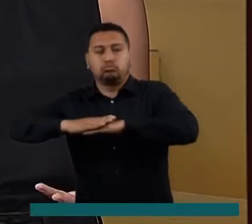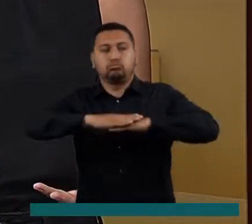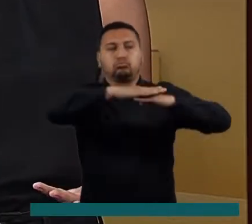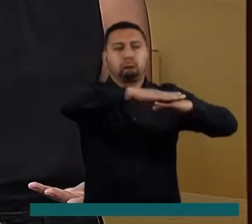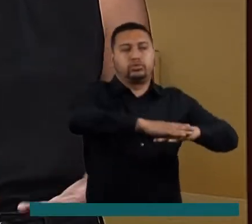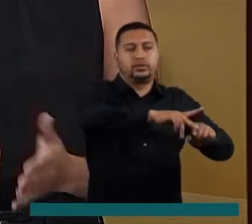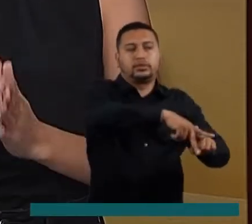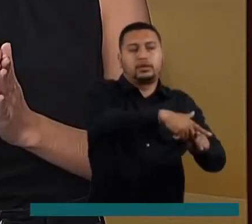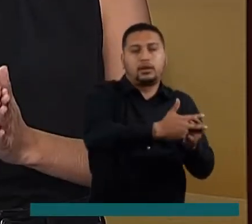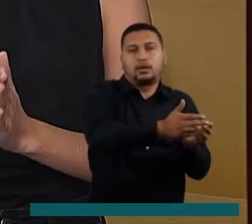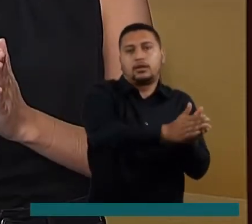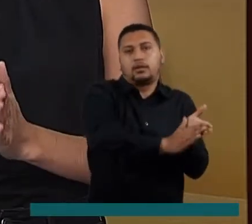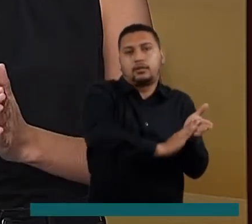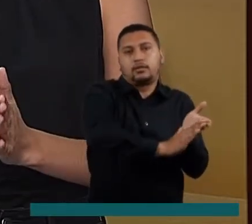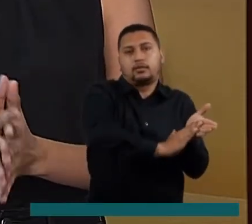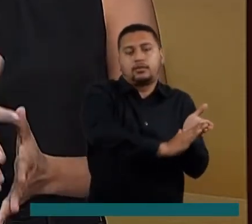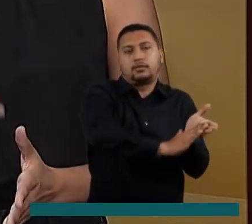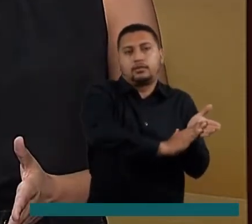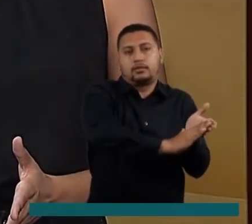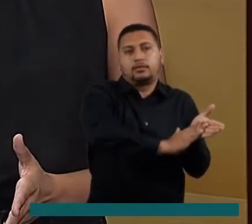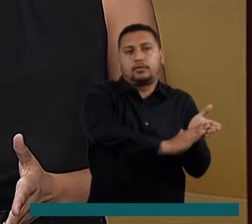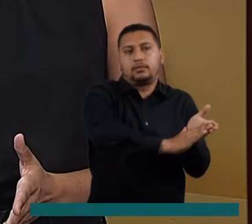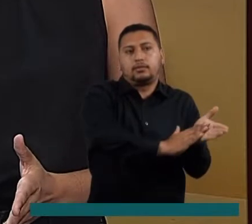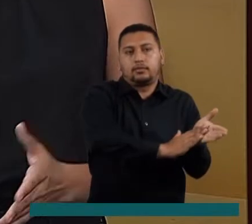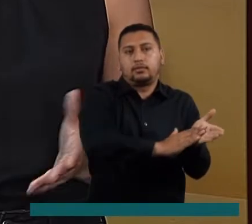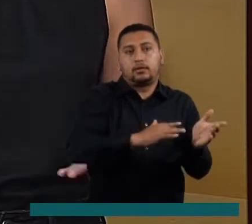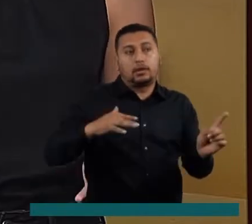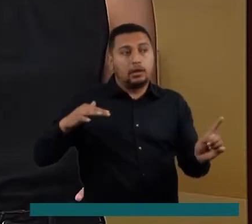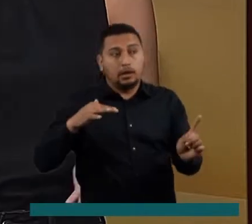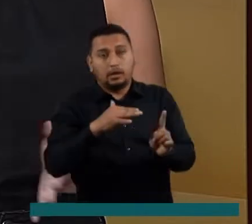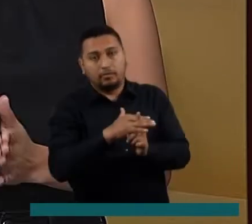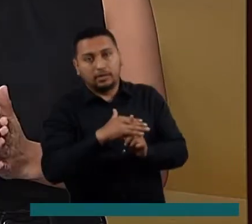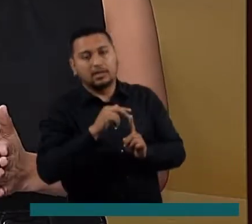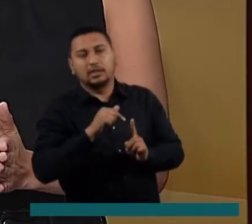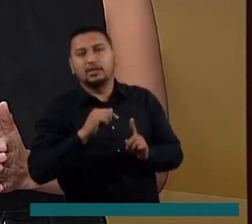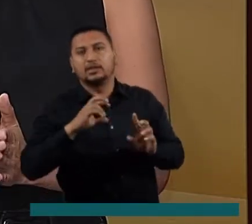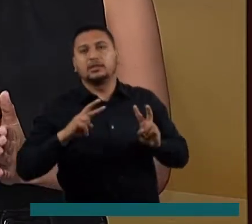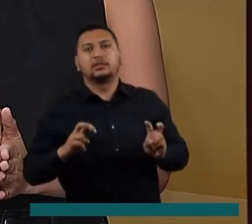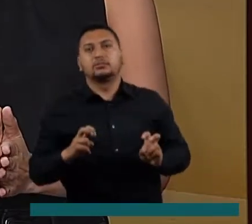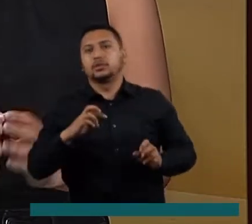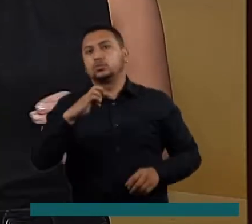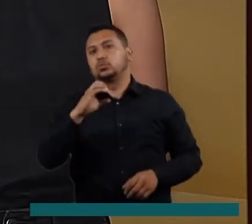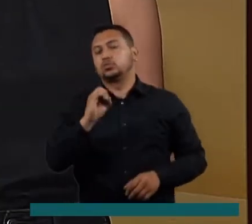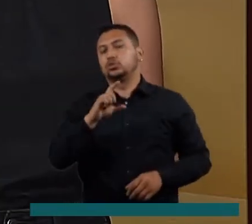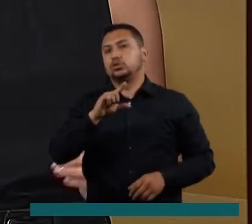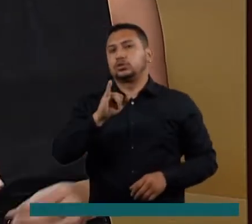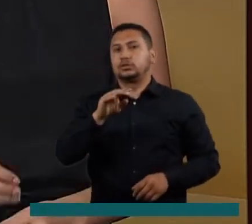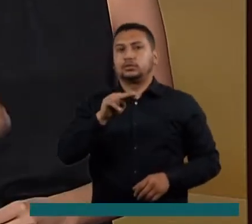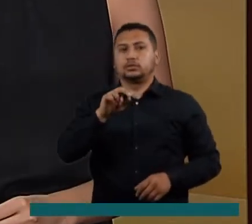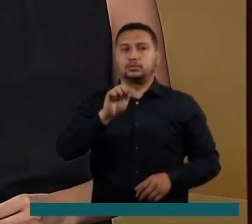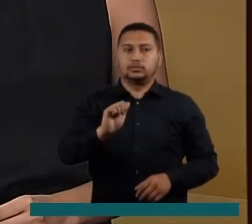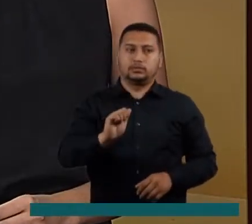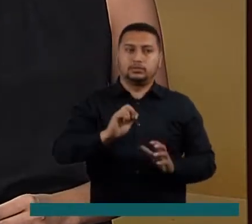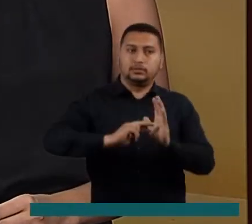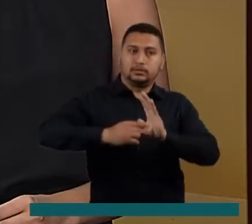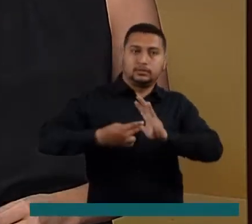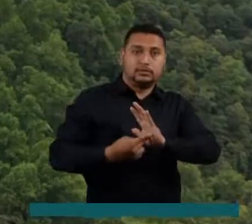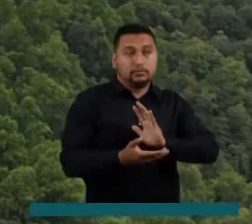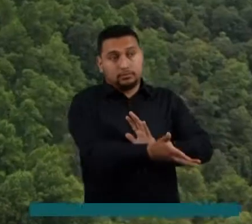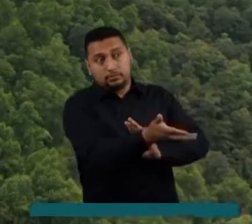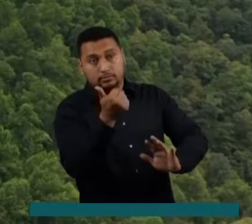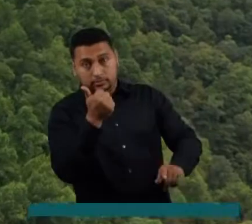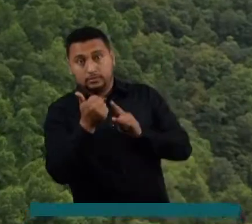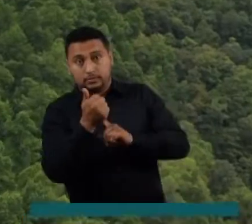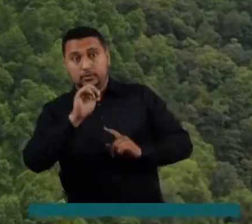para la reparación. Aquí Juan afectó su póliza. Entonces, afectar la póliza se refiere básicamente a reclamar el